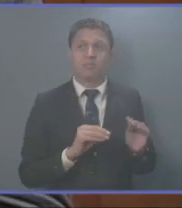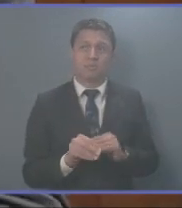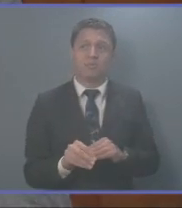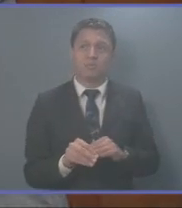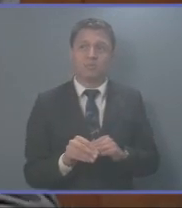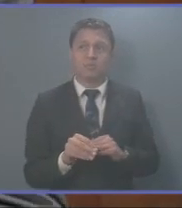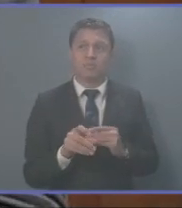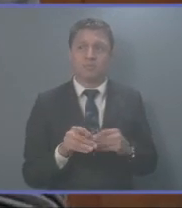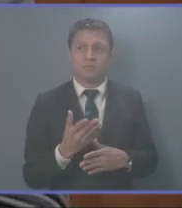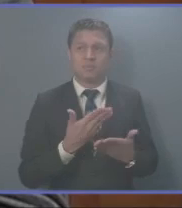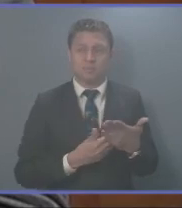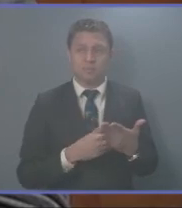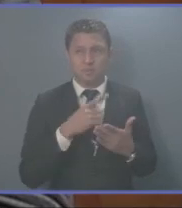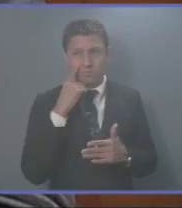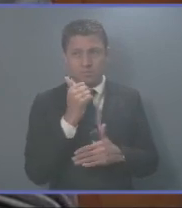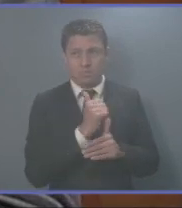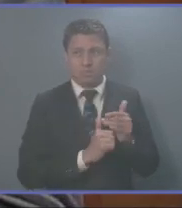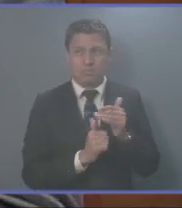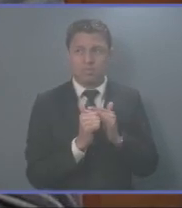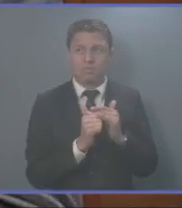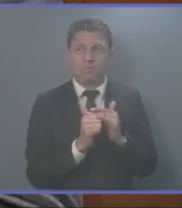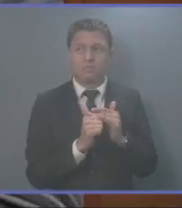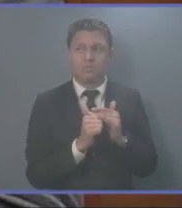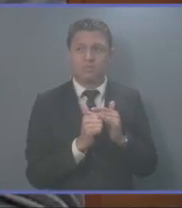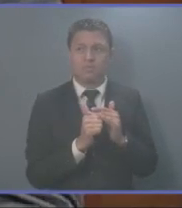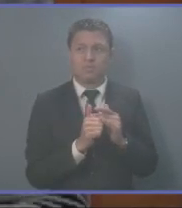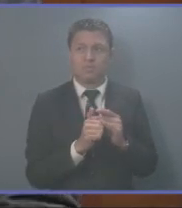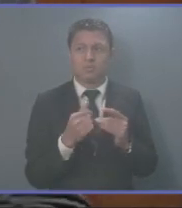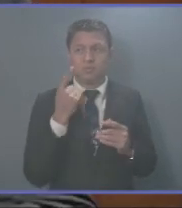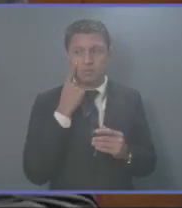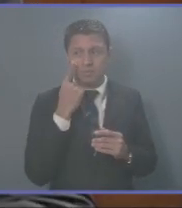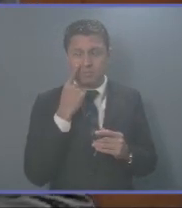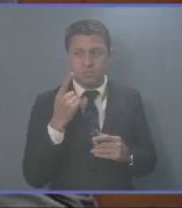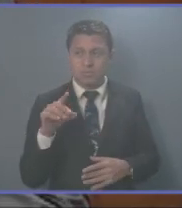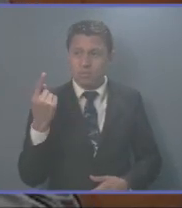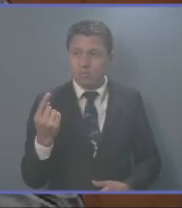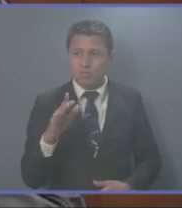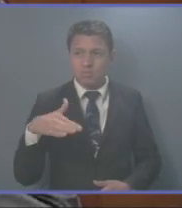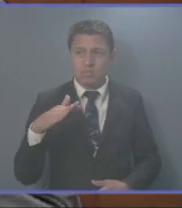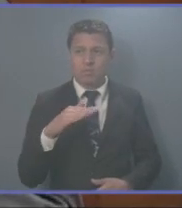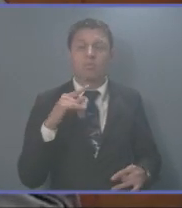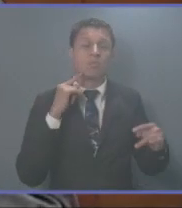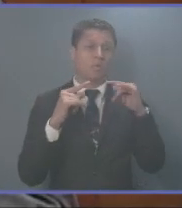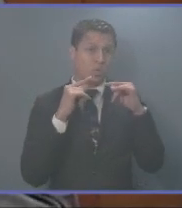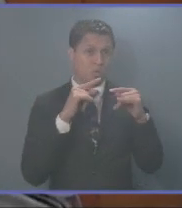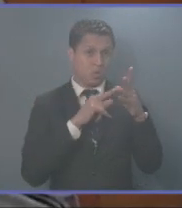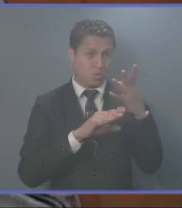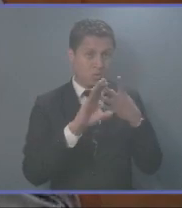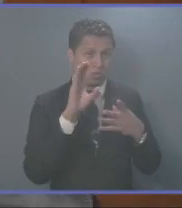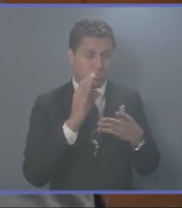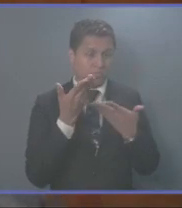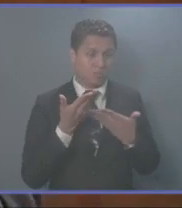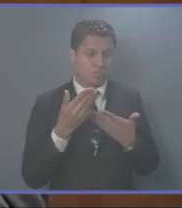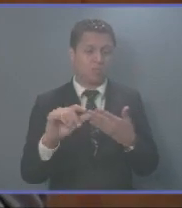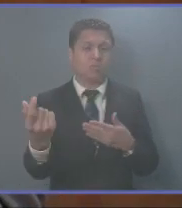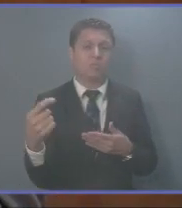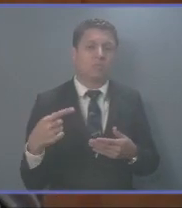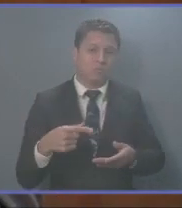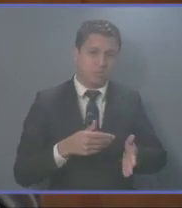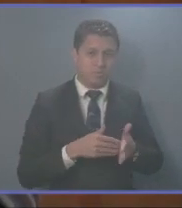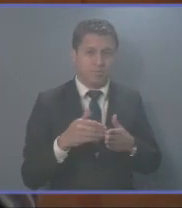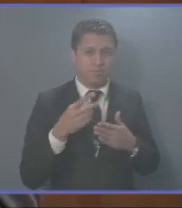libertad, ocultando su paradero o localización, por tanto, en uso de sus facultades constitucionales. Y a iniciativa